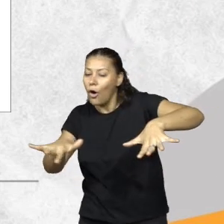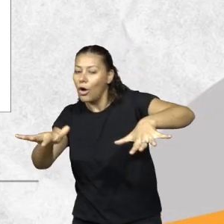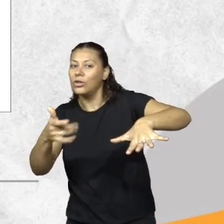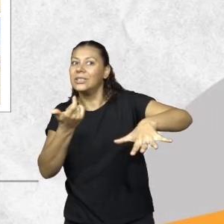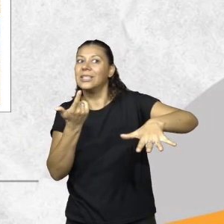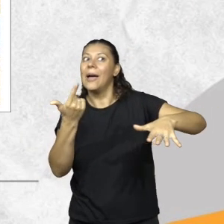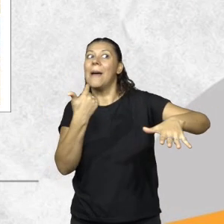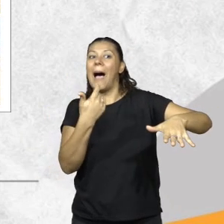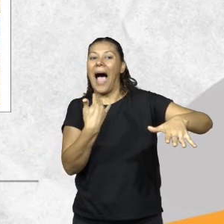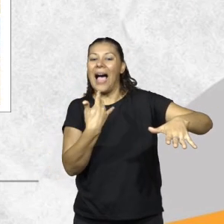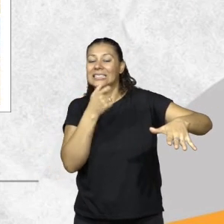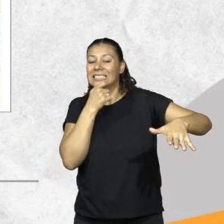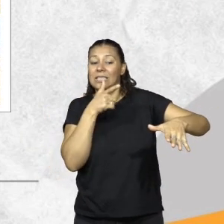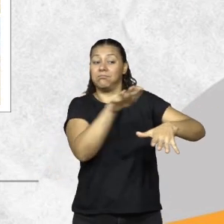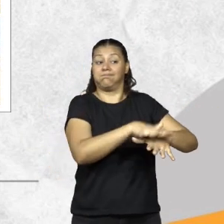del problema.